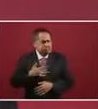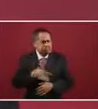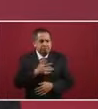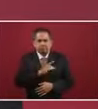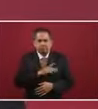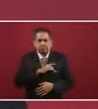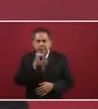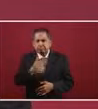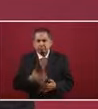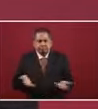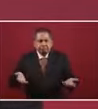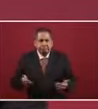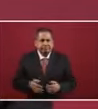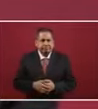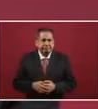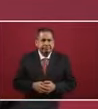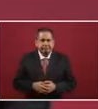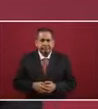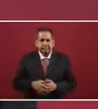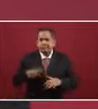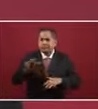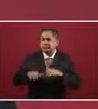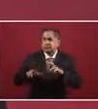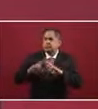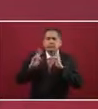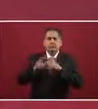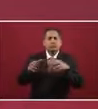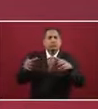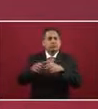Hay veces que tenemos reuniones